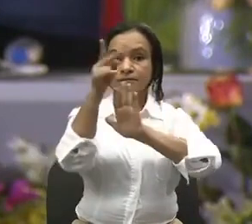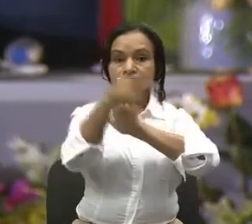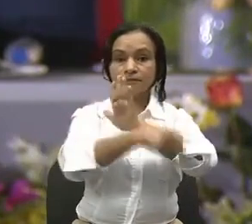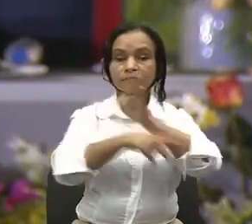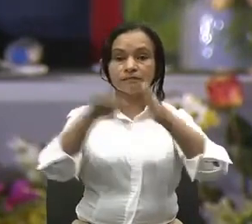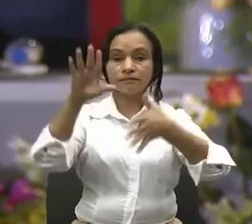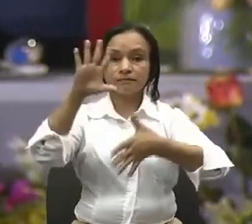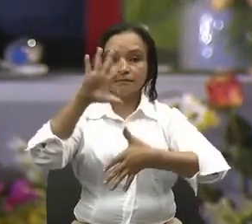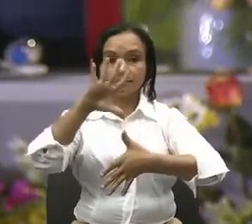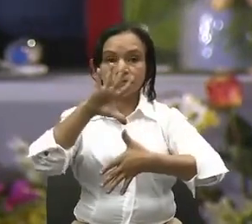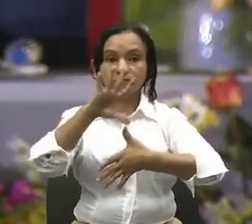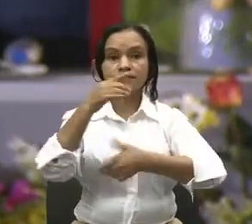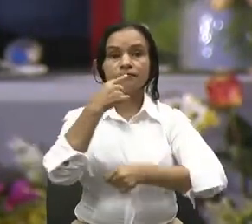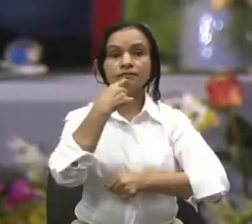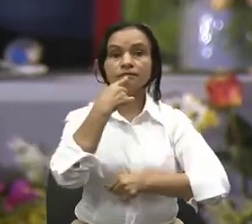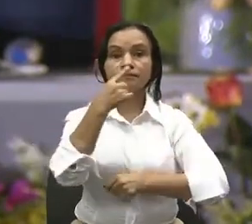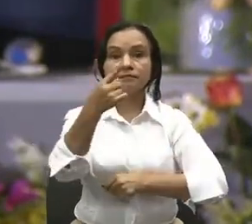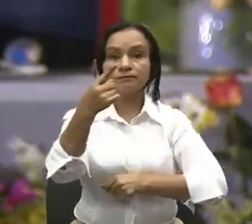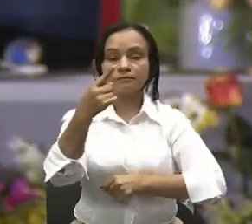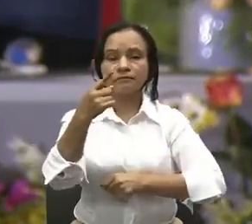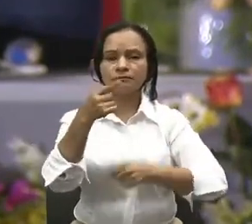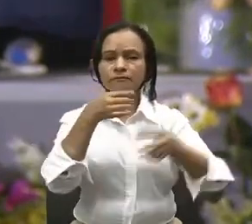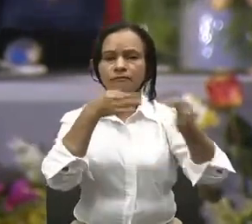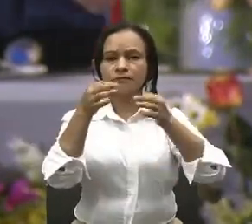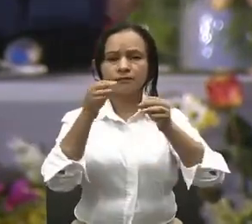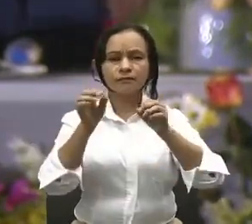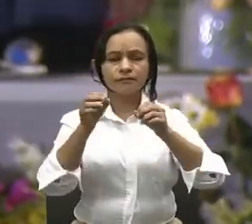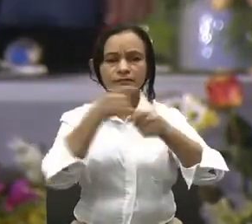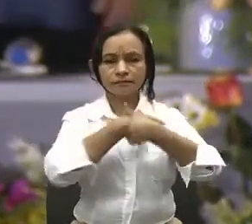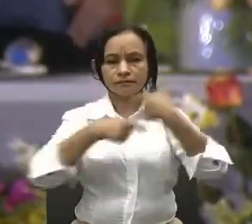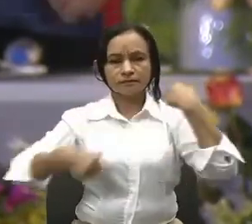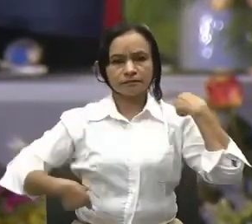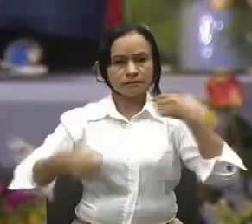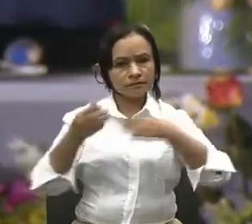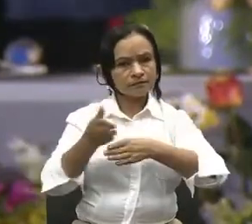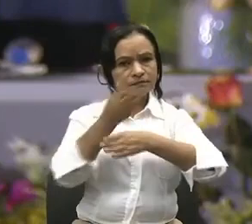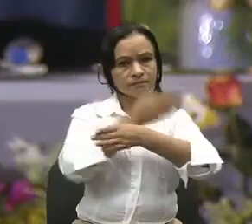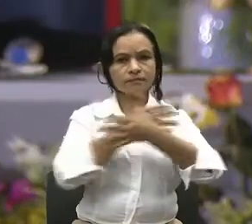le dije con toda claridad al presidente Obama